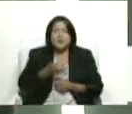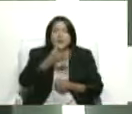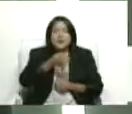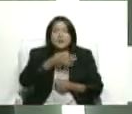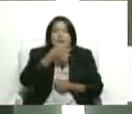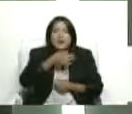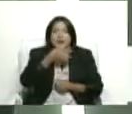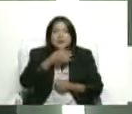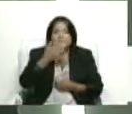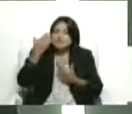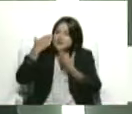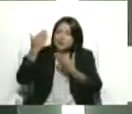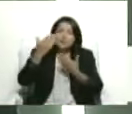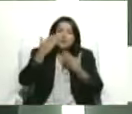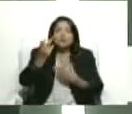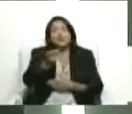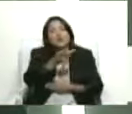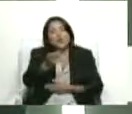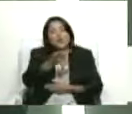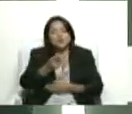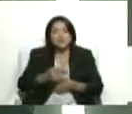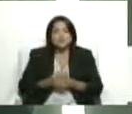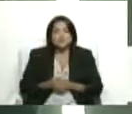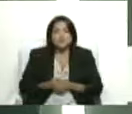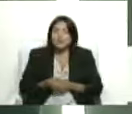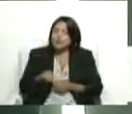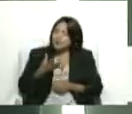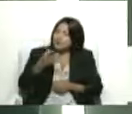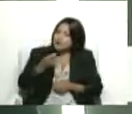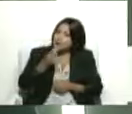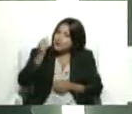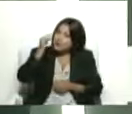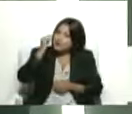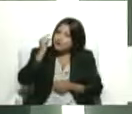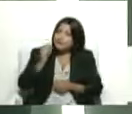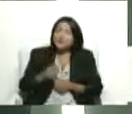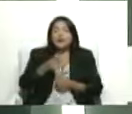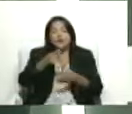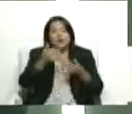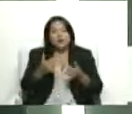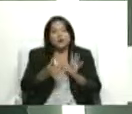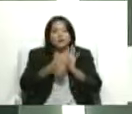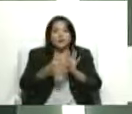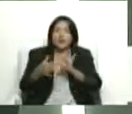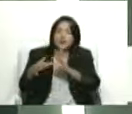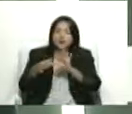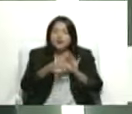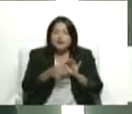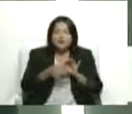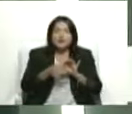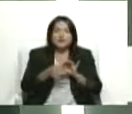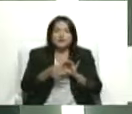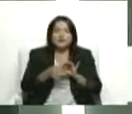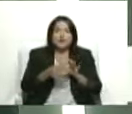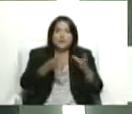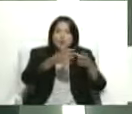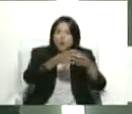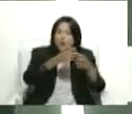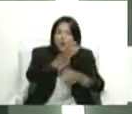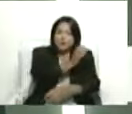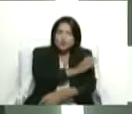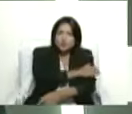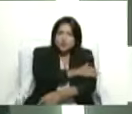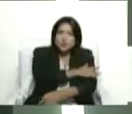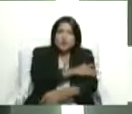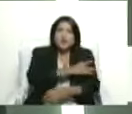Héctor. Saludos, Abraham. Quisiera conocer un poco, sé que han resaltado en esta rueda de prensa la unidad, el hecho de que diversos factores de la oposición